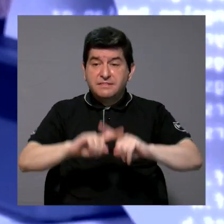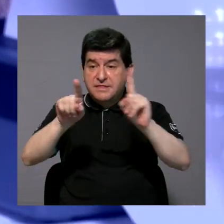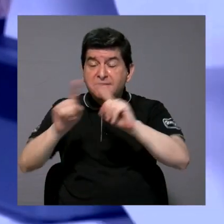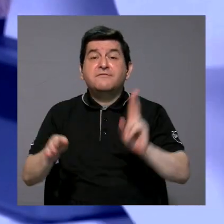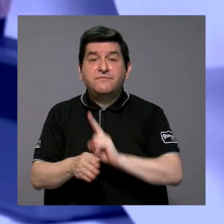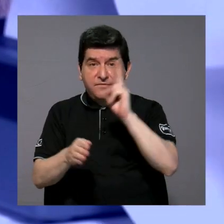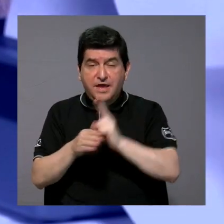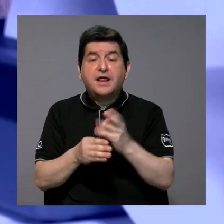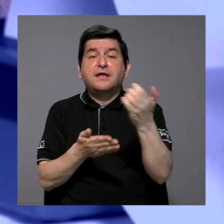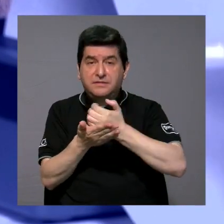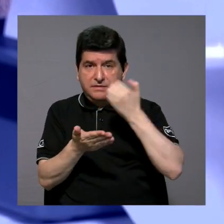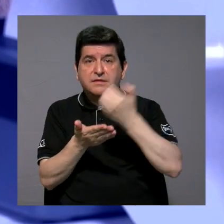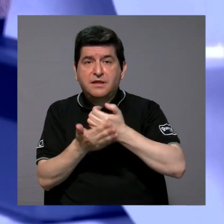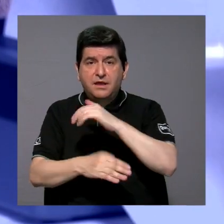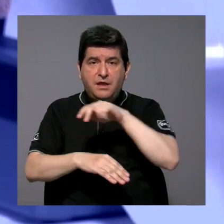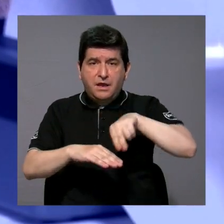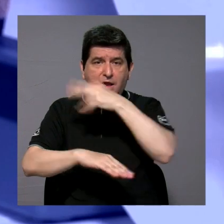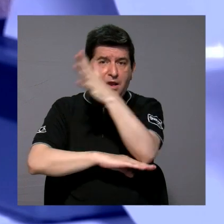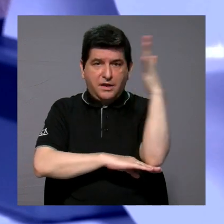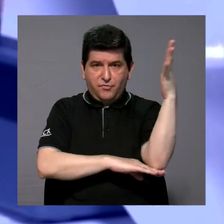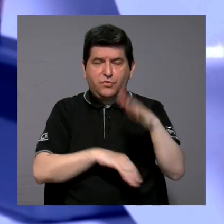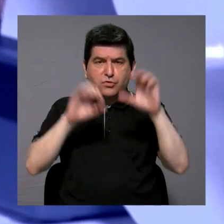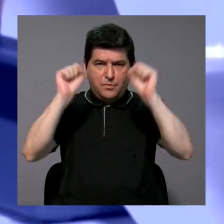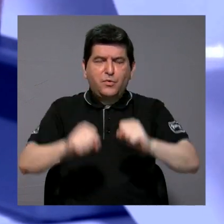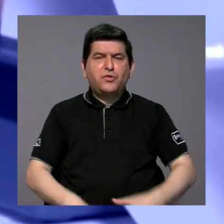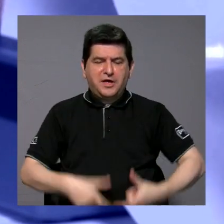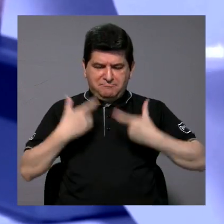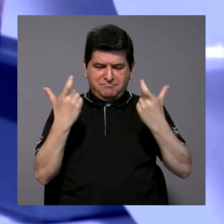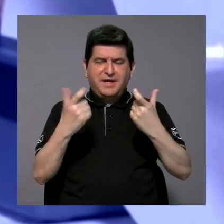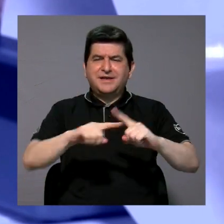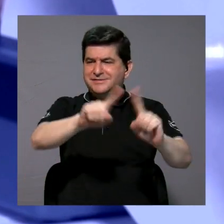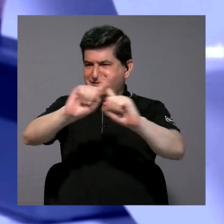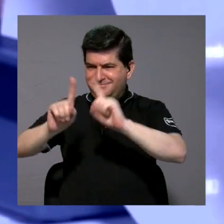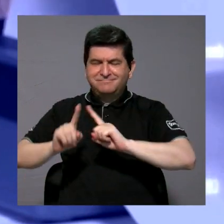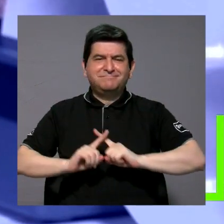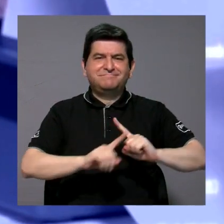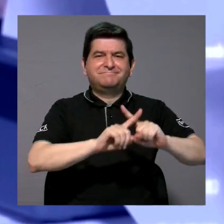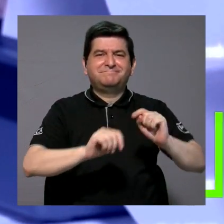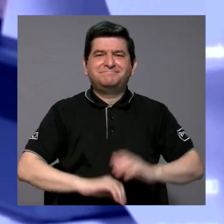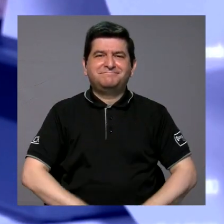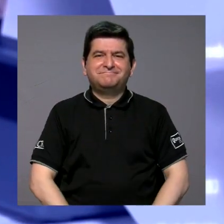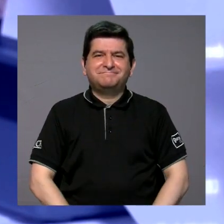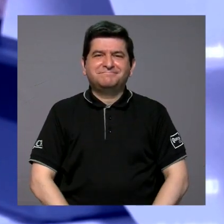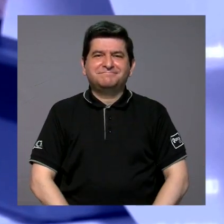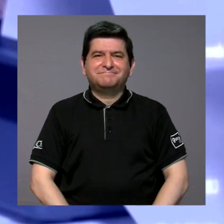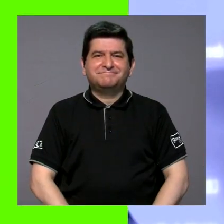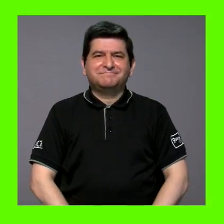diversos usos a los recursos para generar así más ganancias.